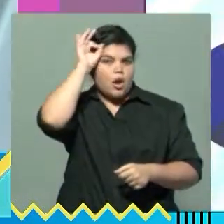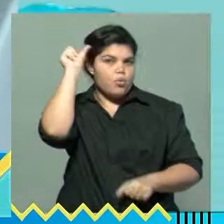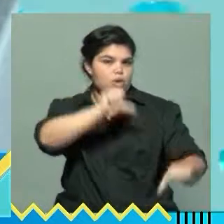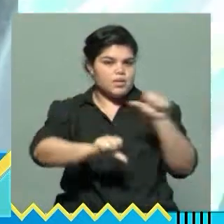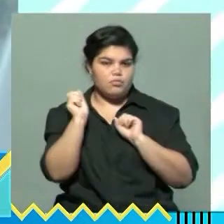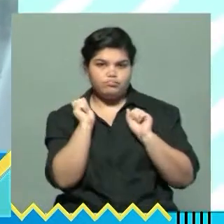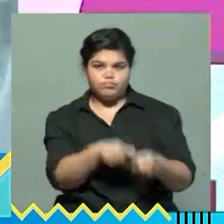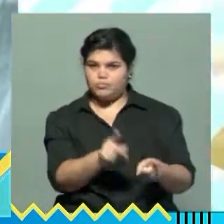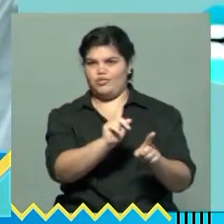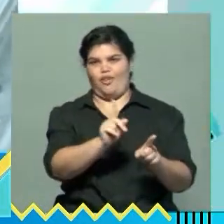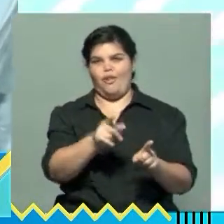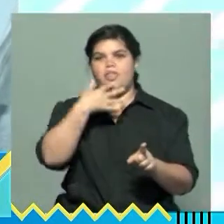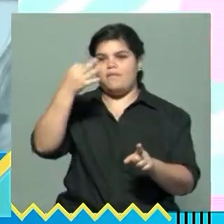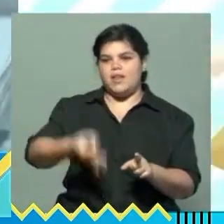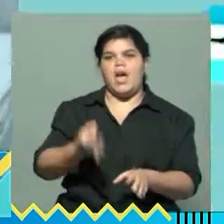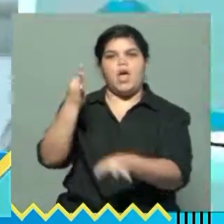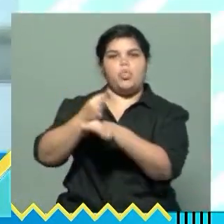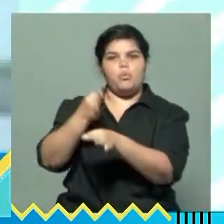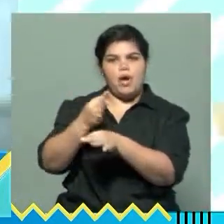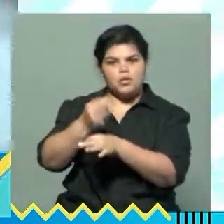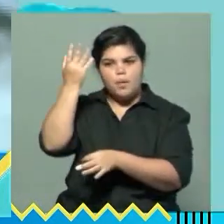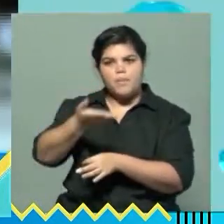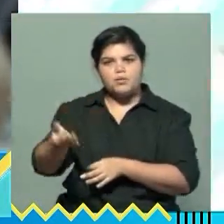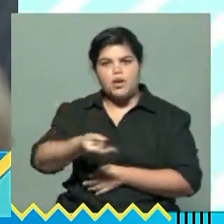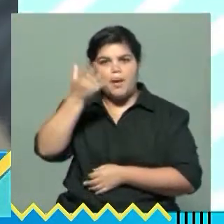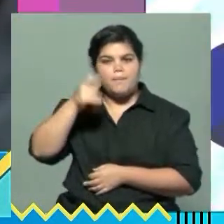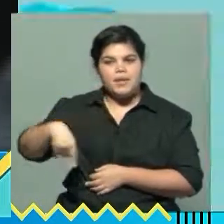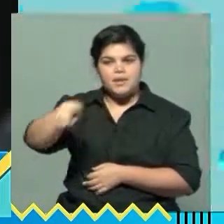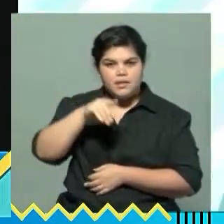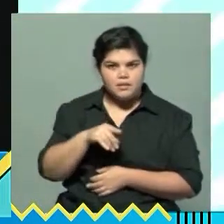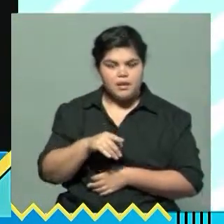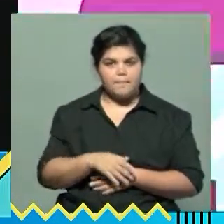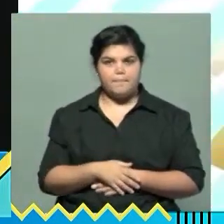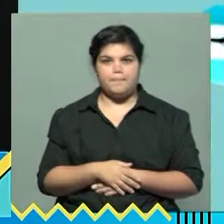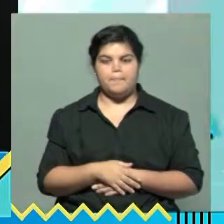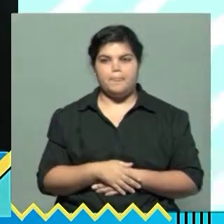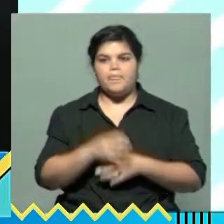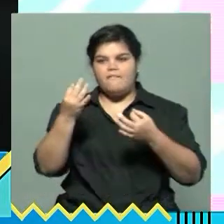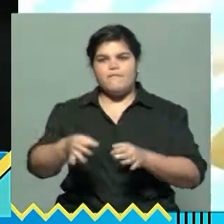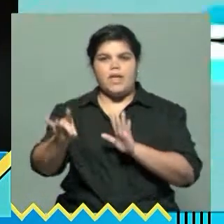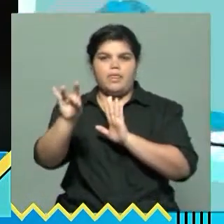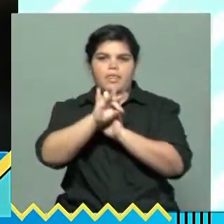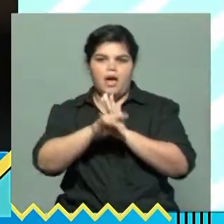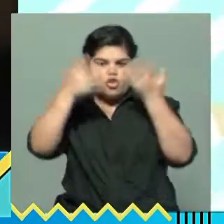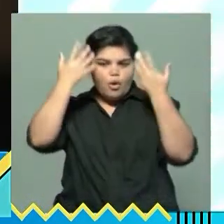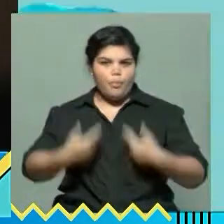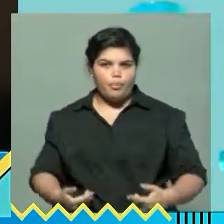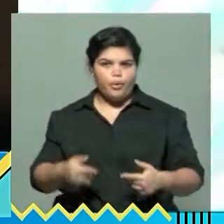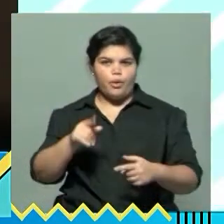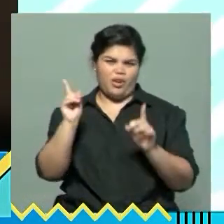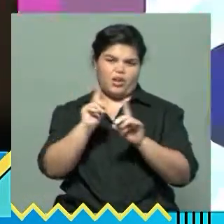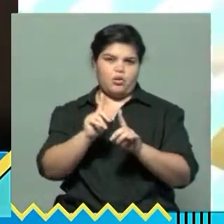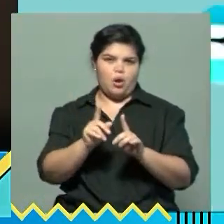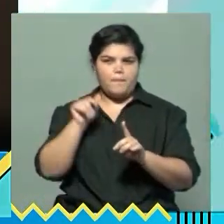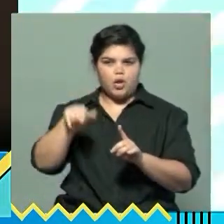los expertos en educación, sin necesidad de echarle mano a datos biológicos, han